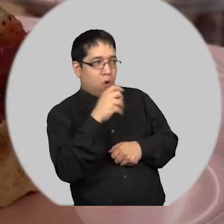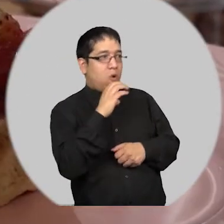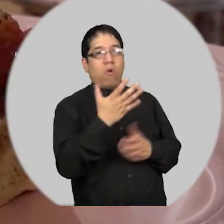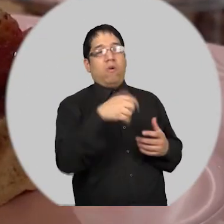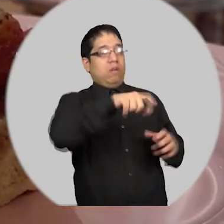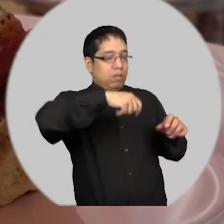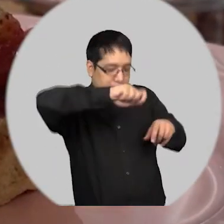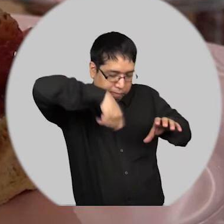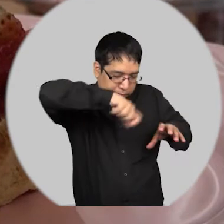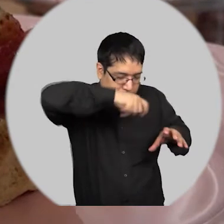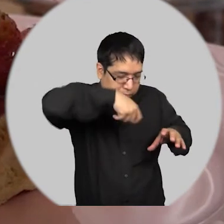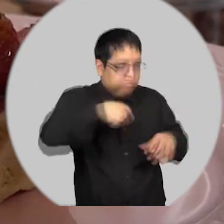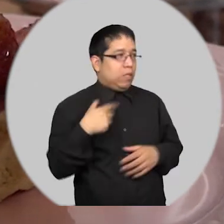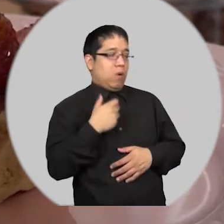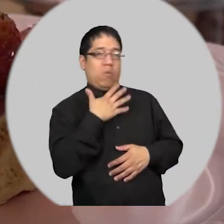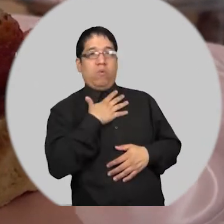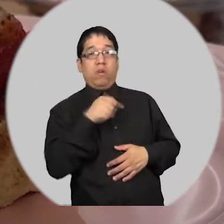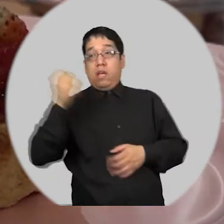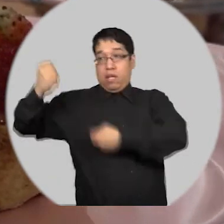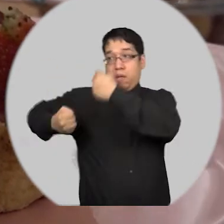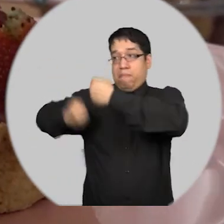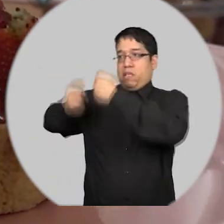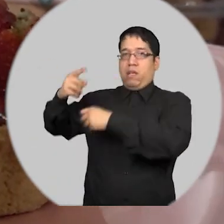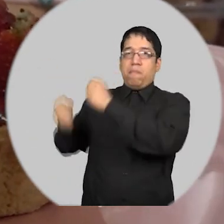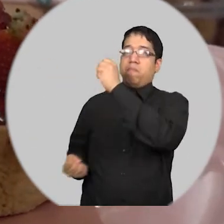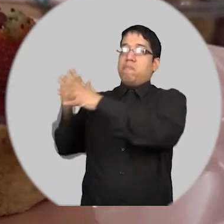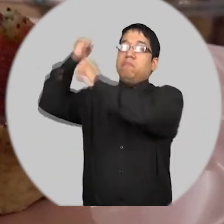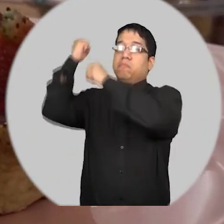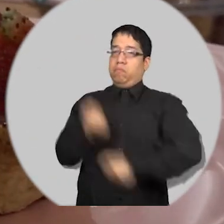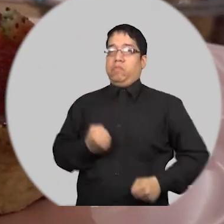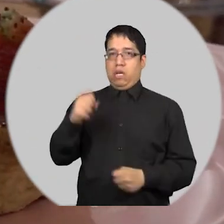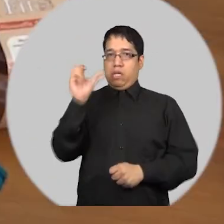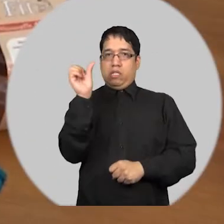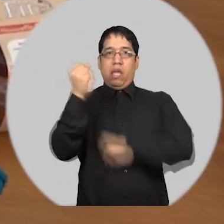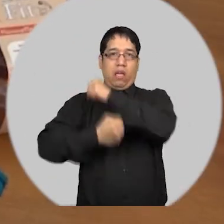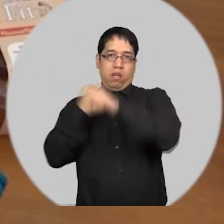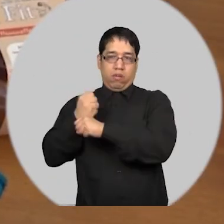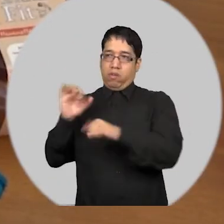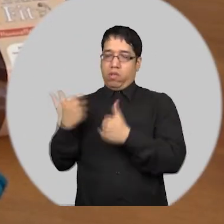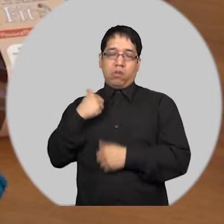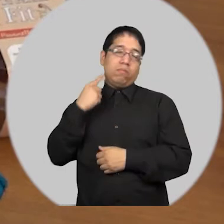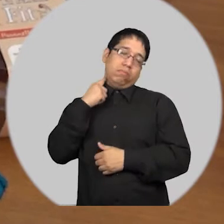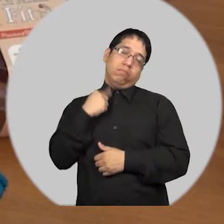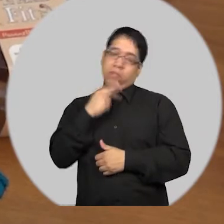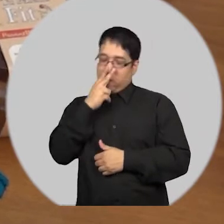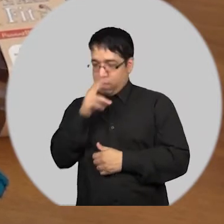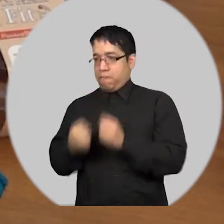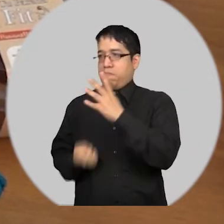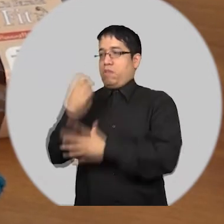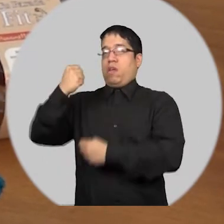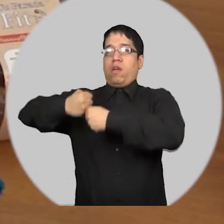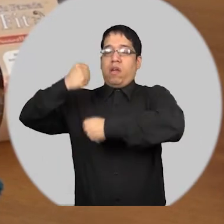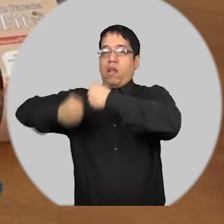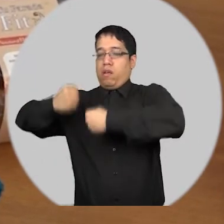nuestras vidas, ¿verdad? Y Yeya nació hace 6 años de un anhelo mío, de mi corazón, de querer